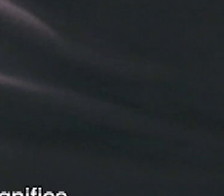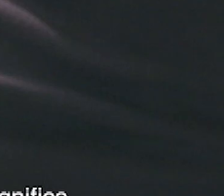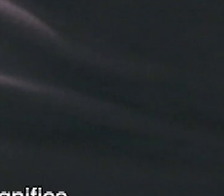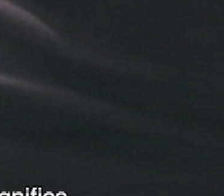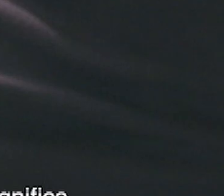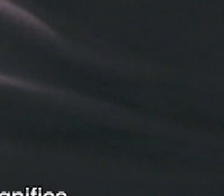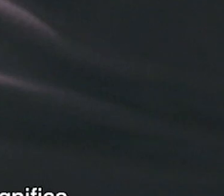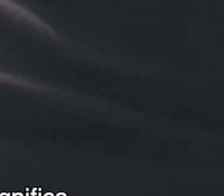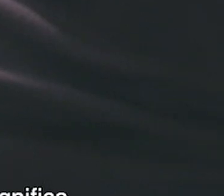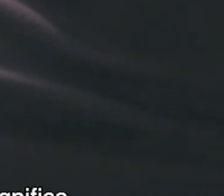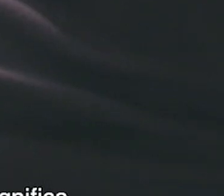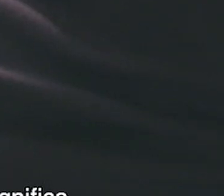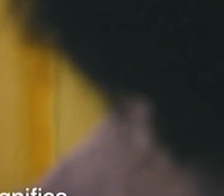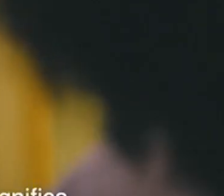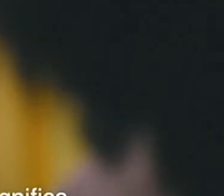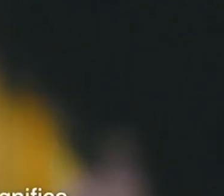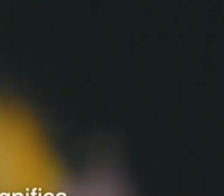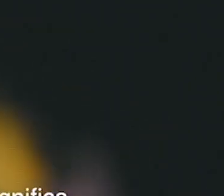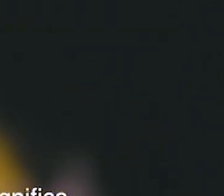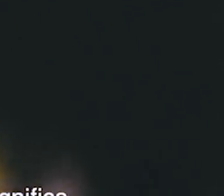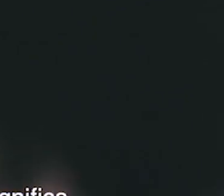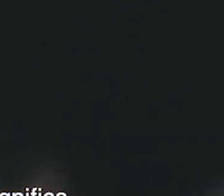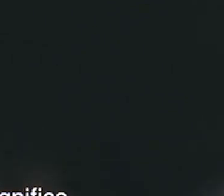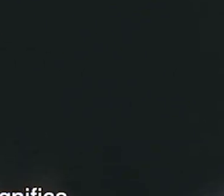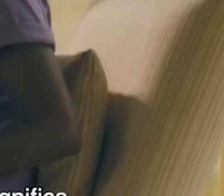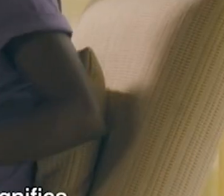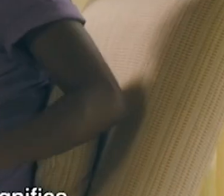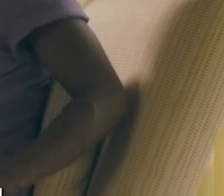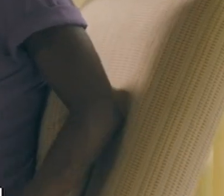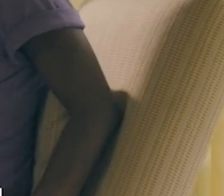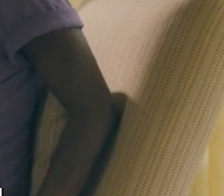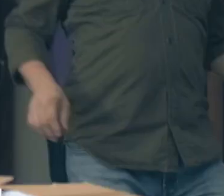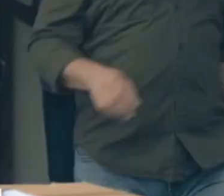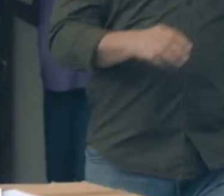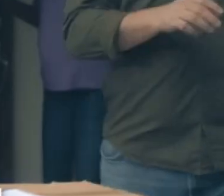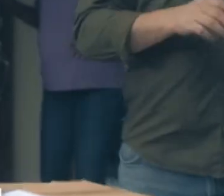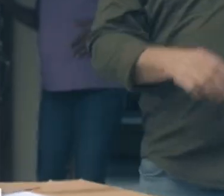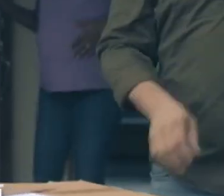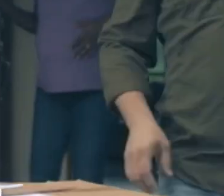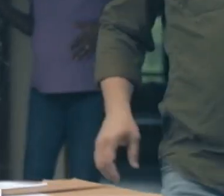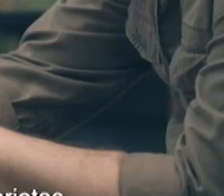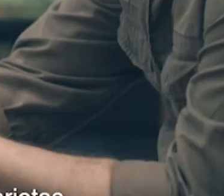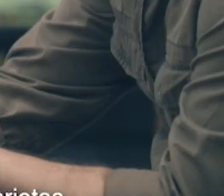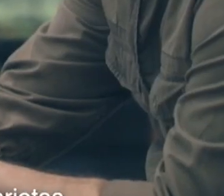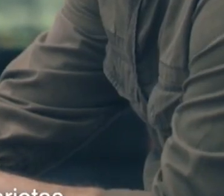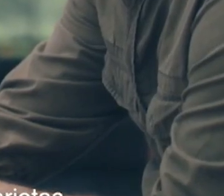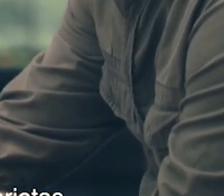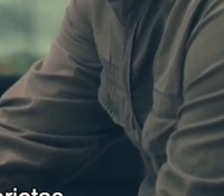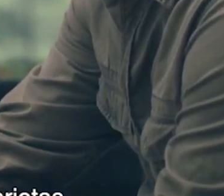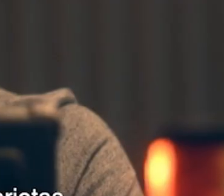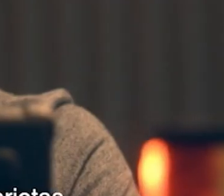condición, estas deben de mantener los empleos existentes y tratar de recuperar los perdidos.